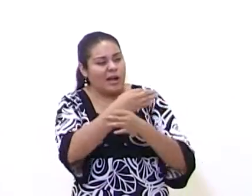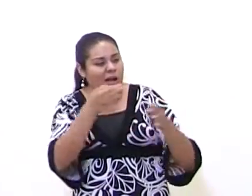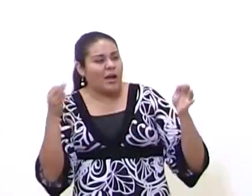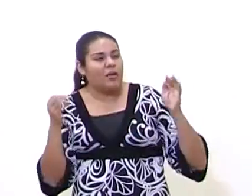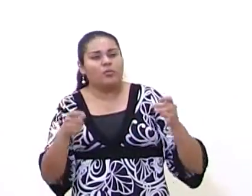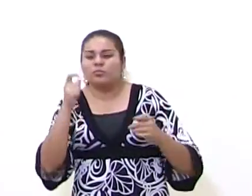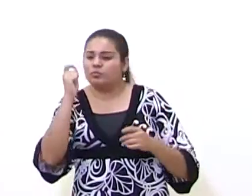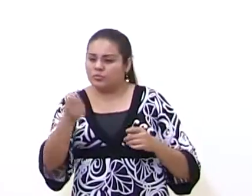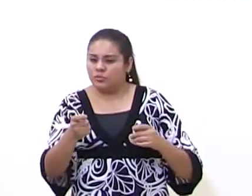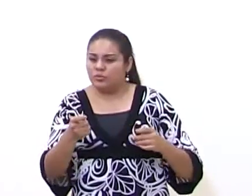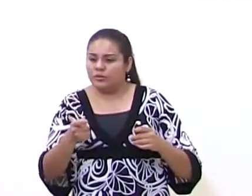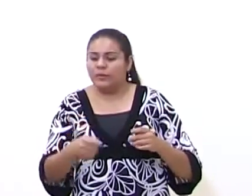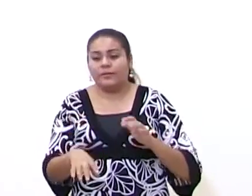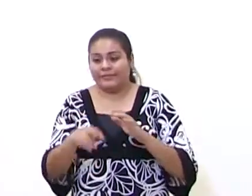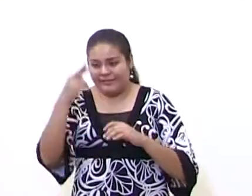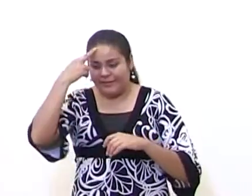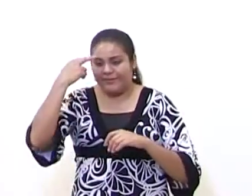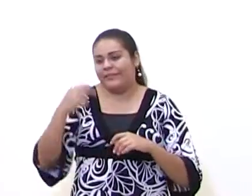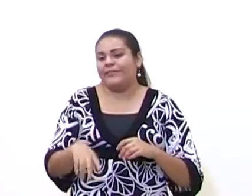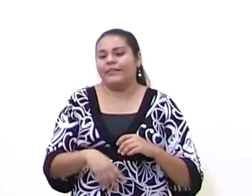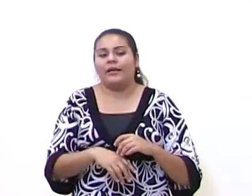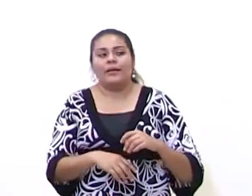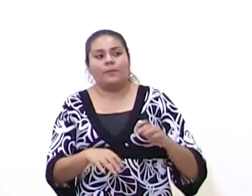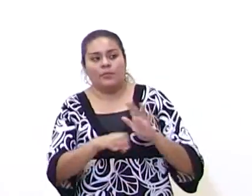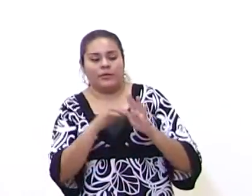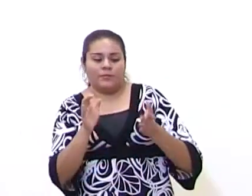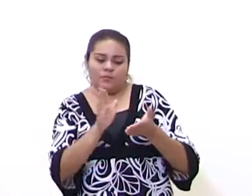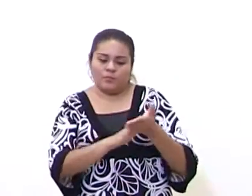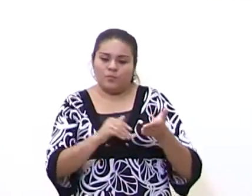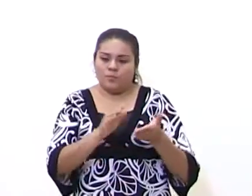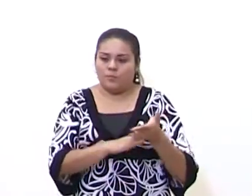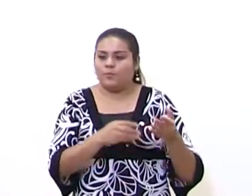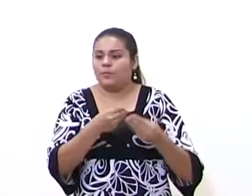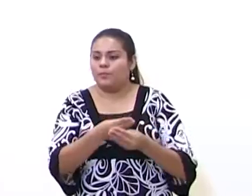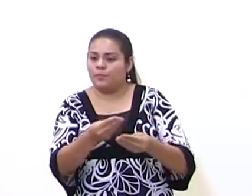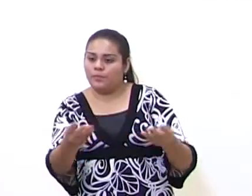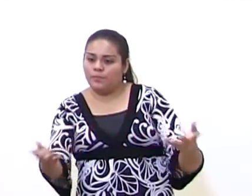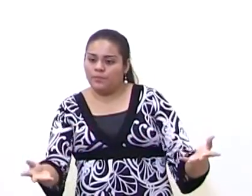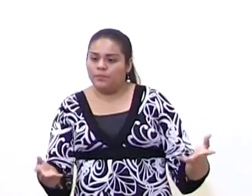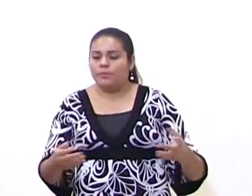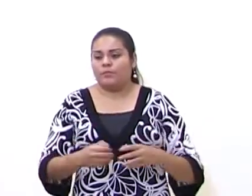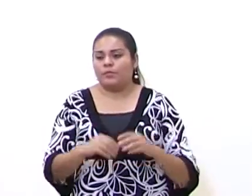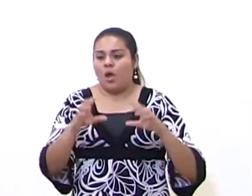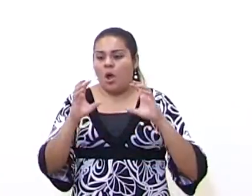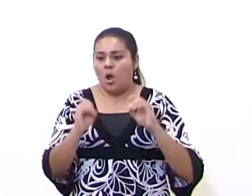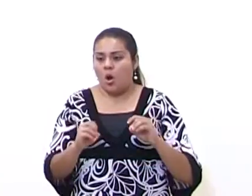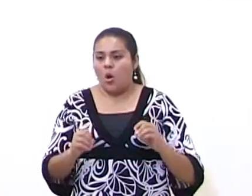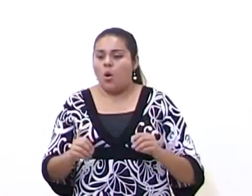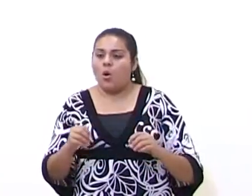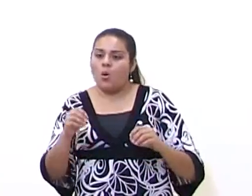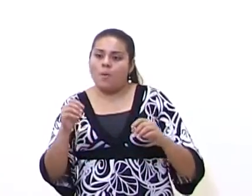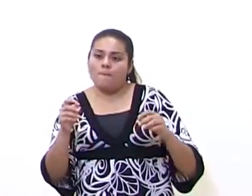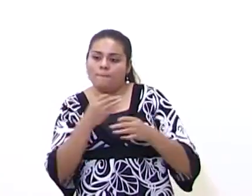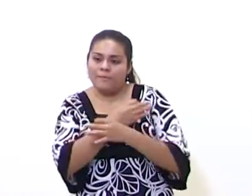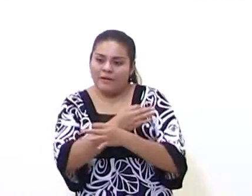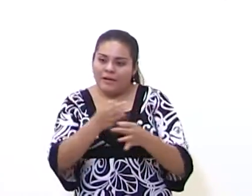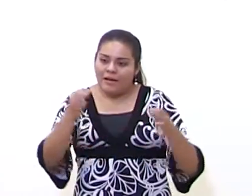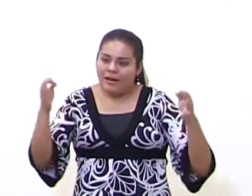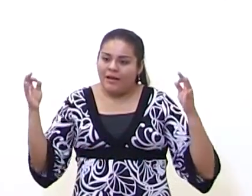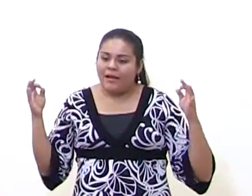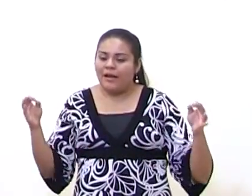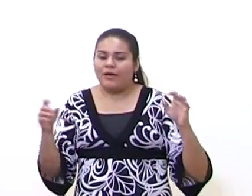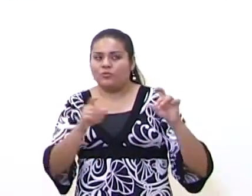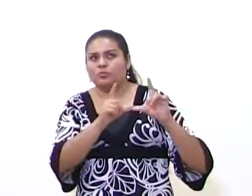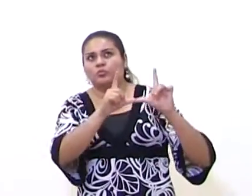Distinguimos publicidad de propaganda, publicidad que se ocupa de persuadir para vender,